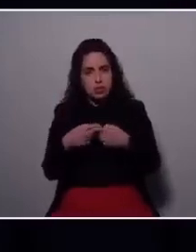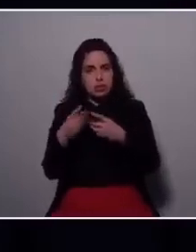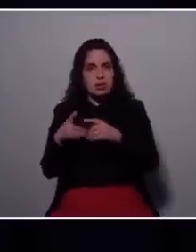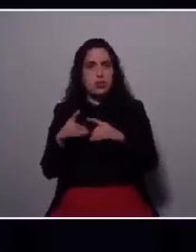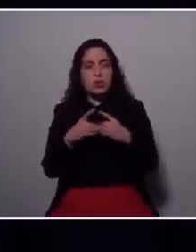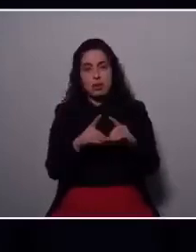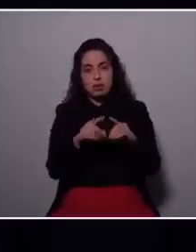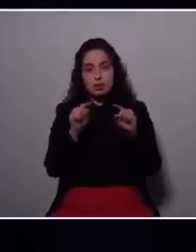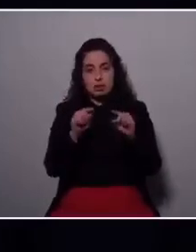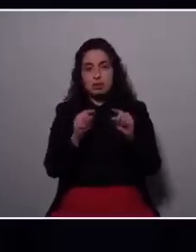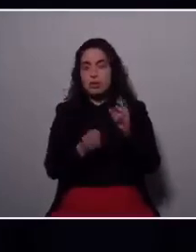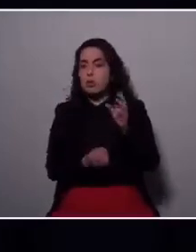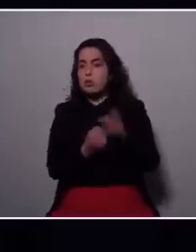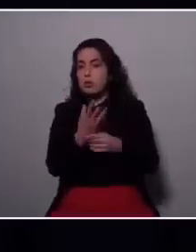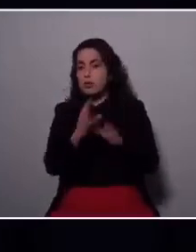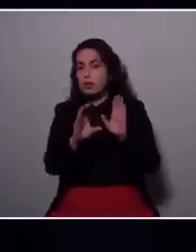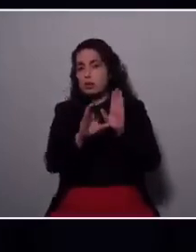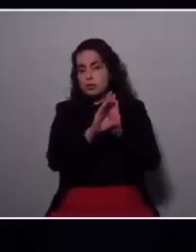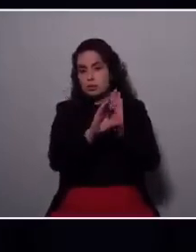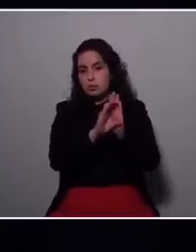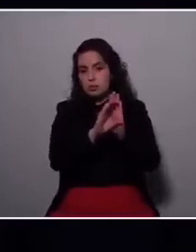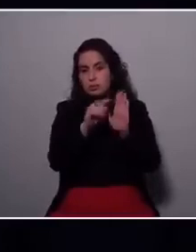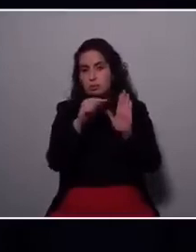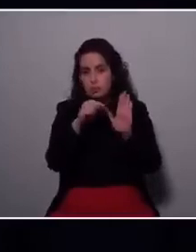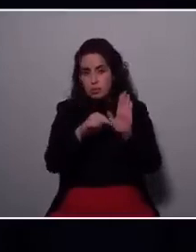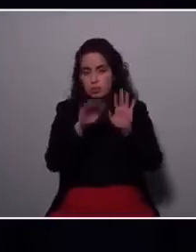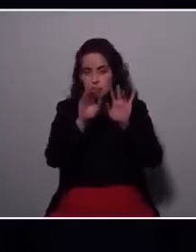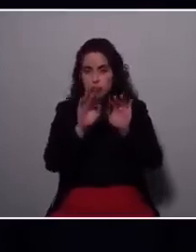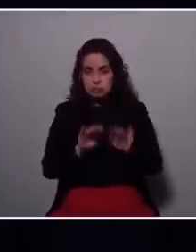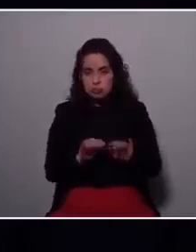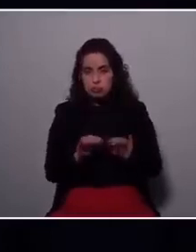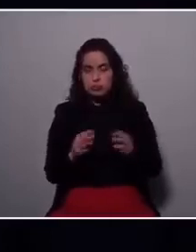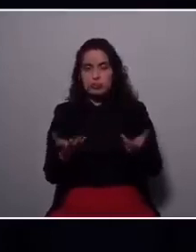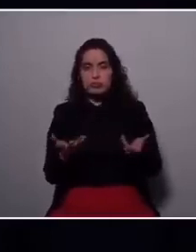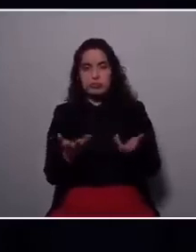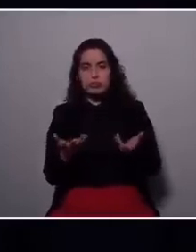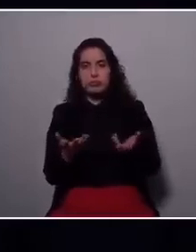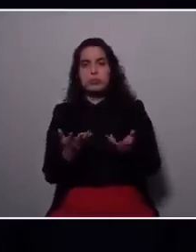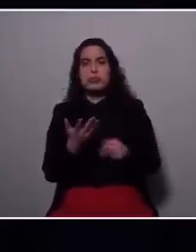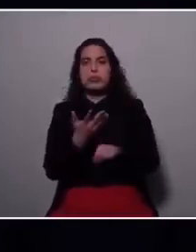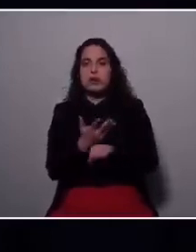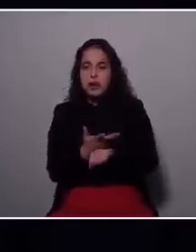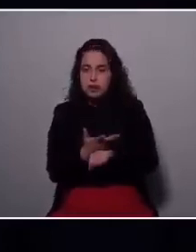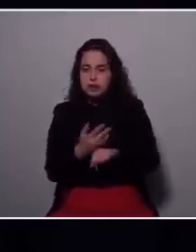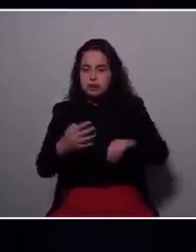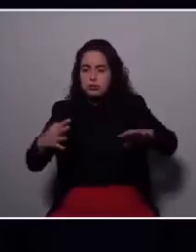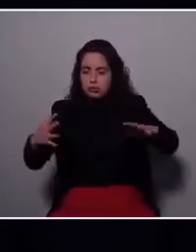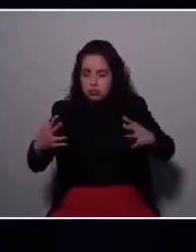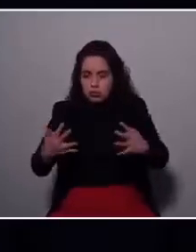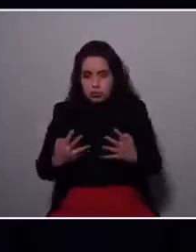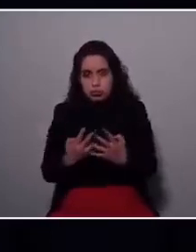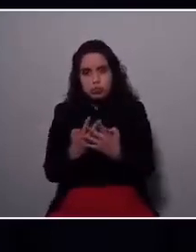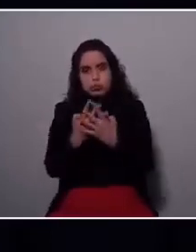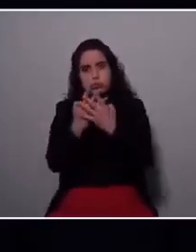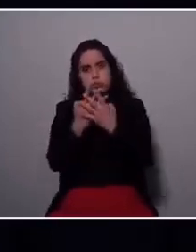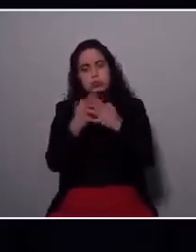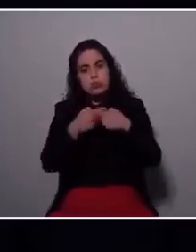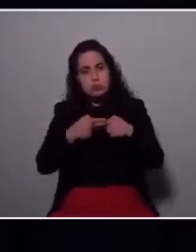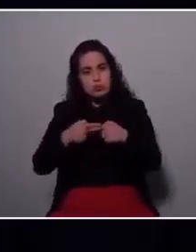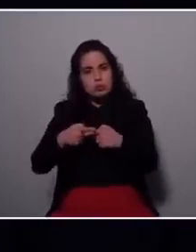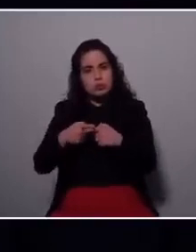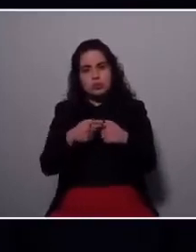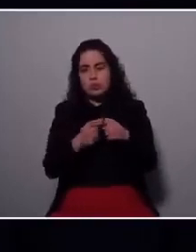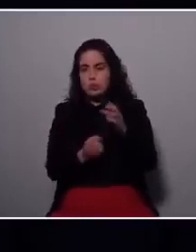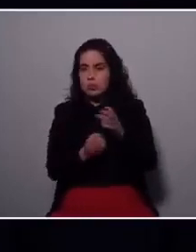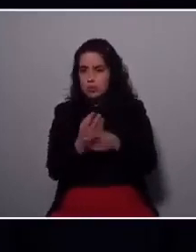pretende en el nuevo texto constitucional, ¿no? Es verdad que crea un tejido social importante, es cierto. Tiene